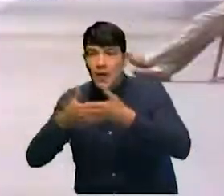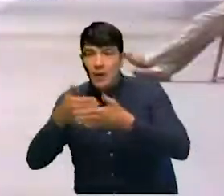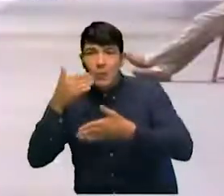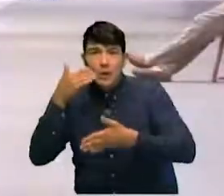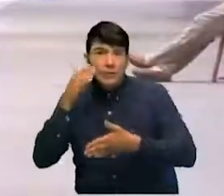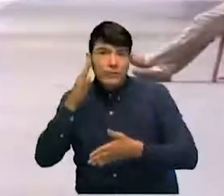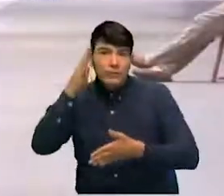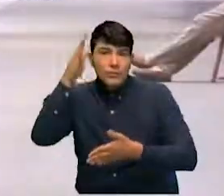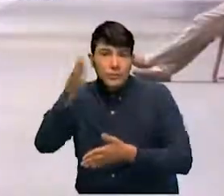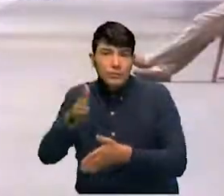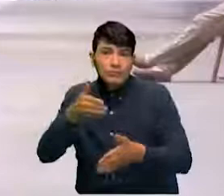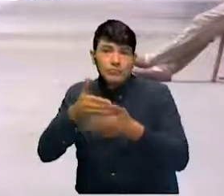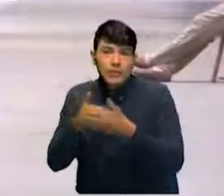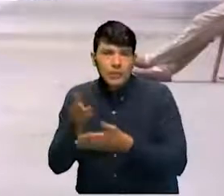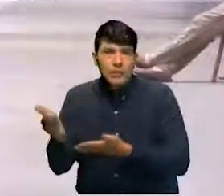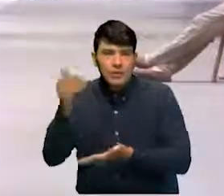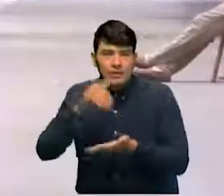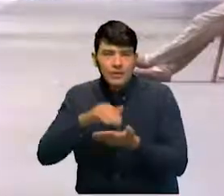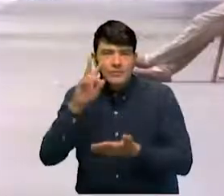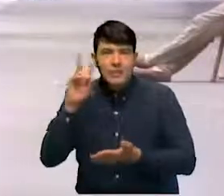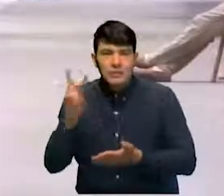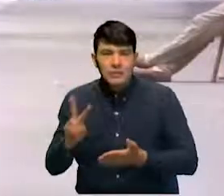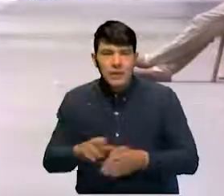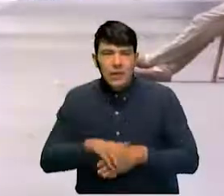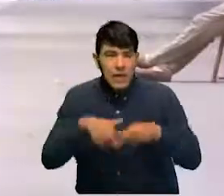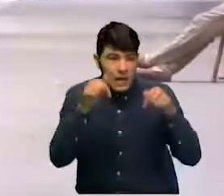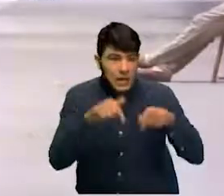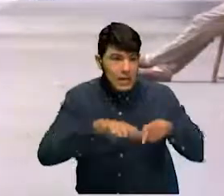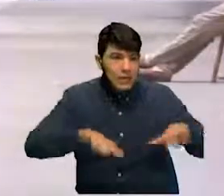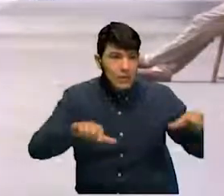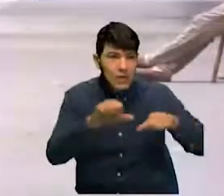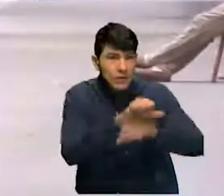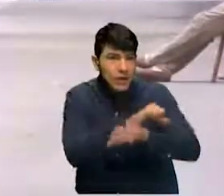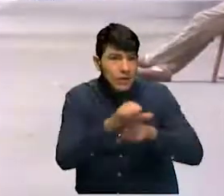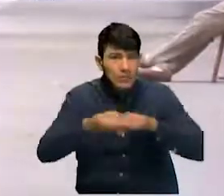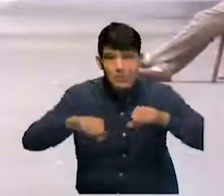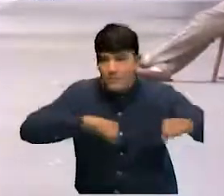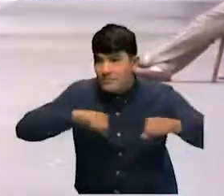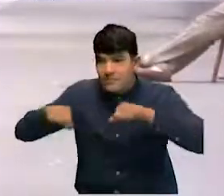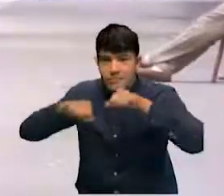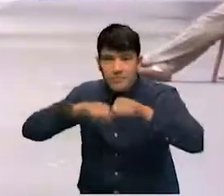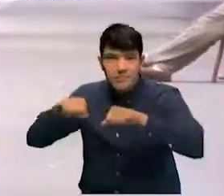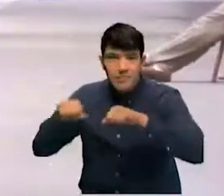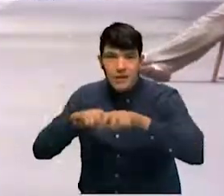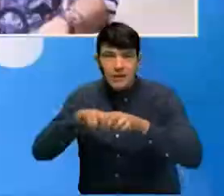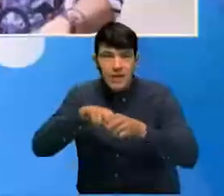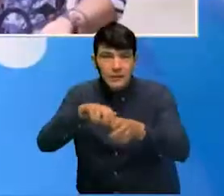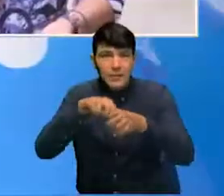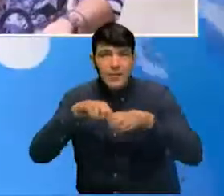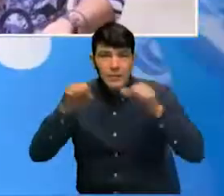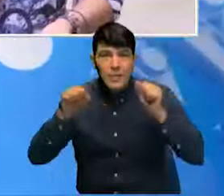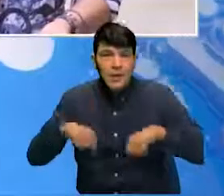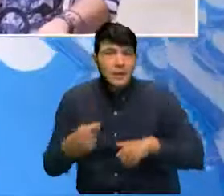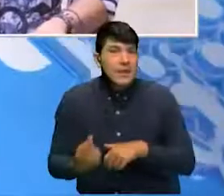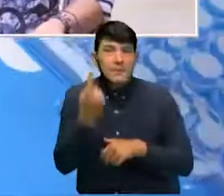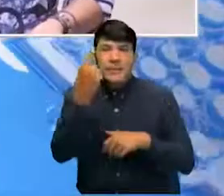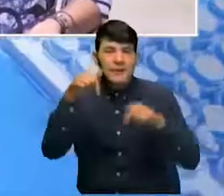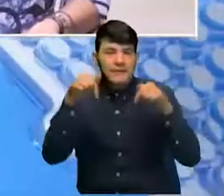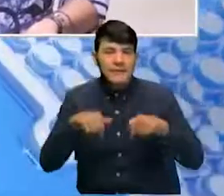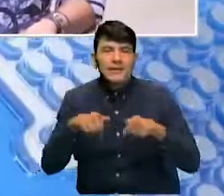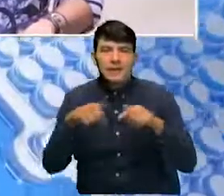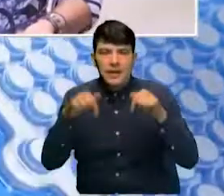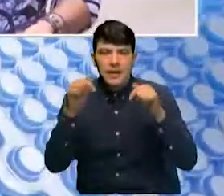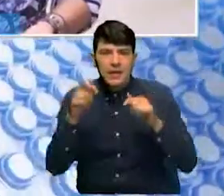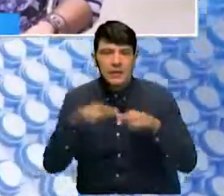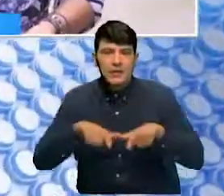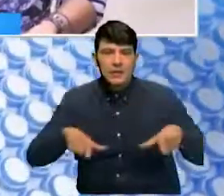Un puesto de control migratorio que no existe en ninguna otra parte del mundo y será implementado aquí en zona de frontera. En los próximos días será entregada